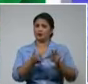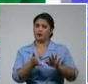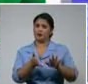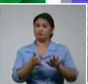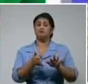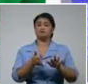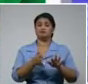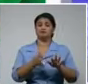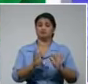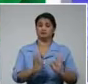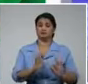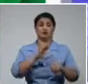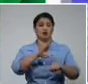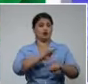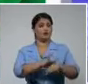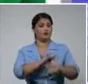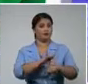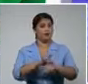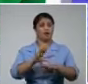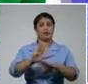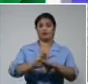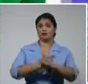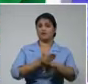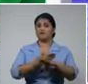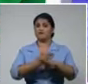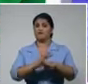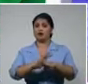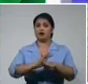que tenía como antecedente